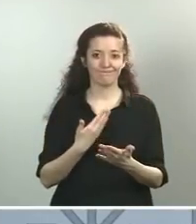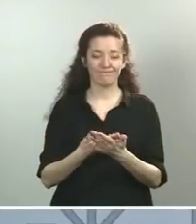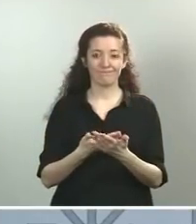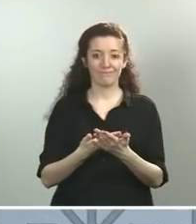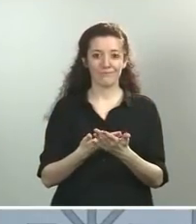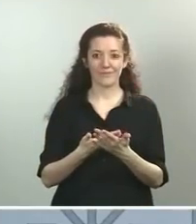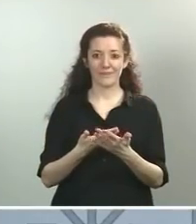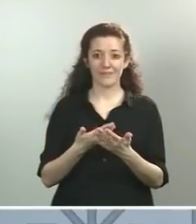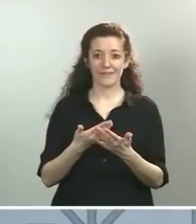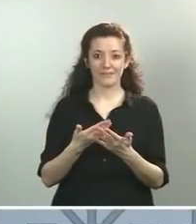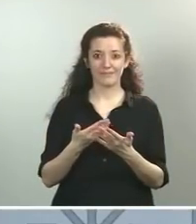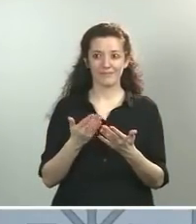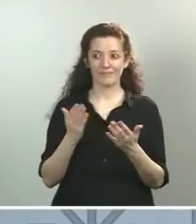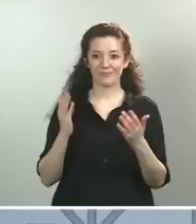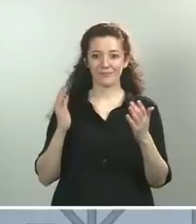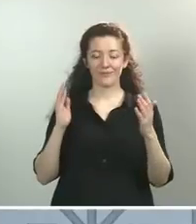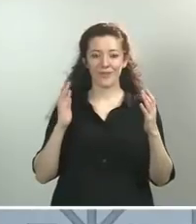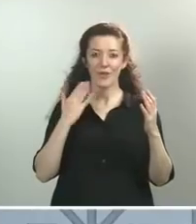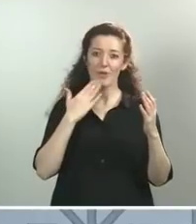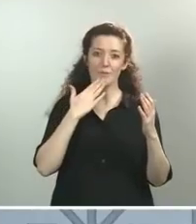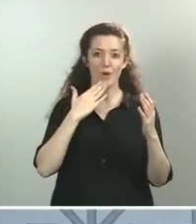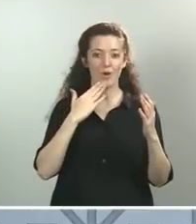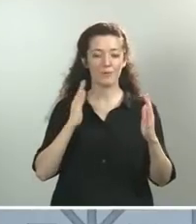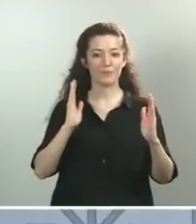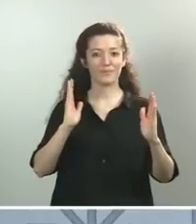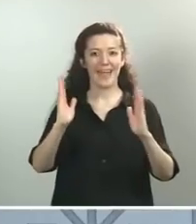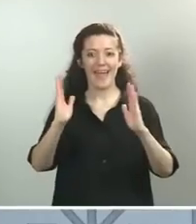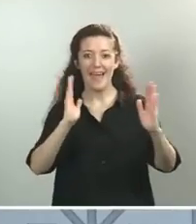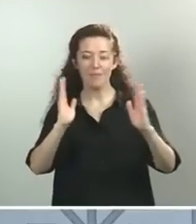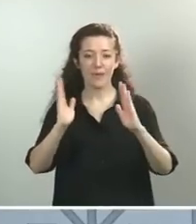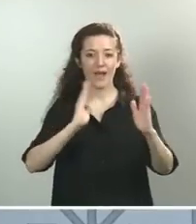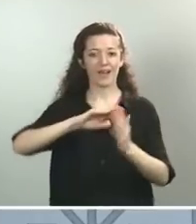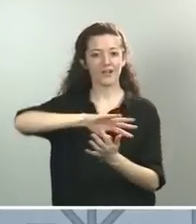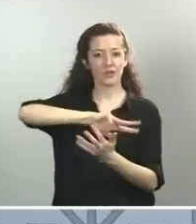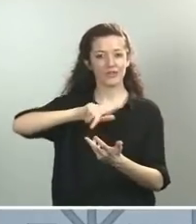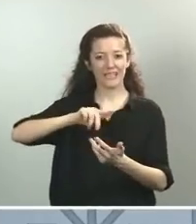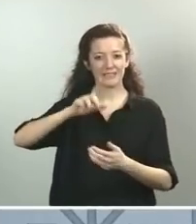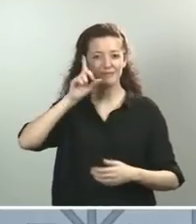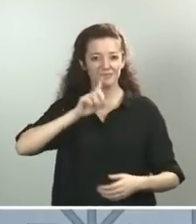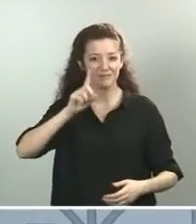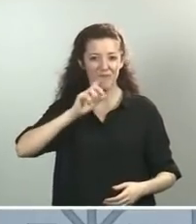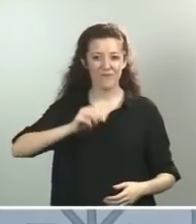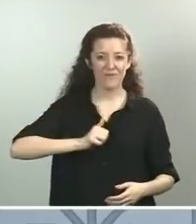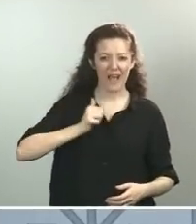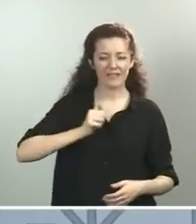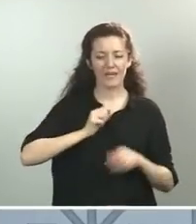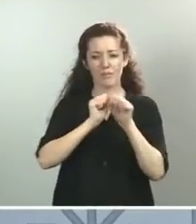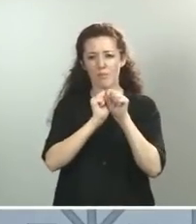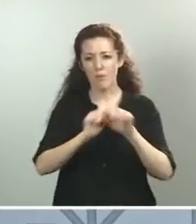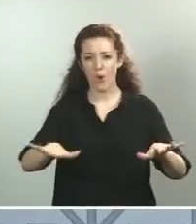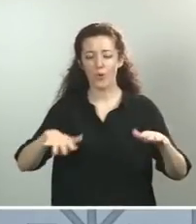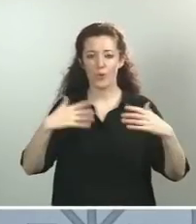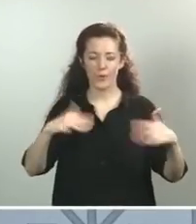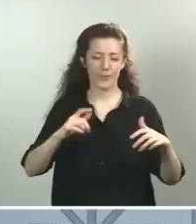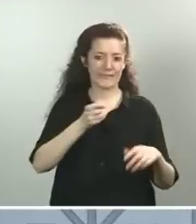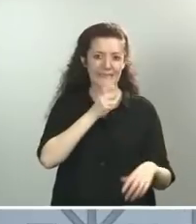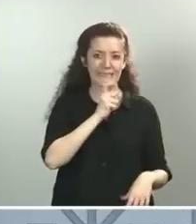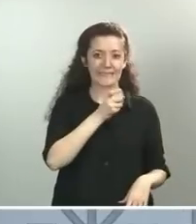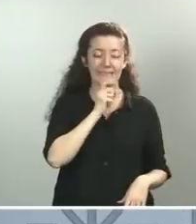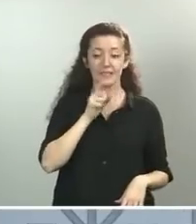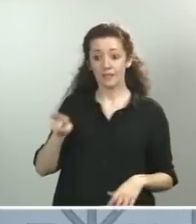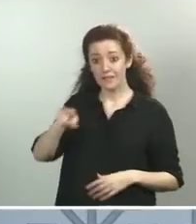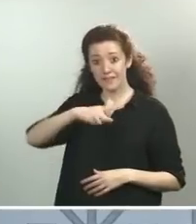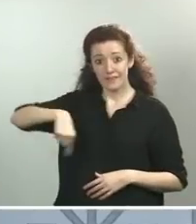era de las fake news e vos son o antídoto máis eficaz e máis necessario para